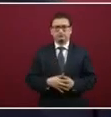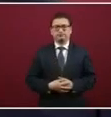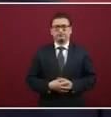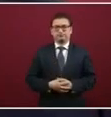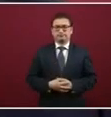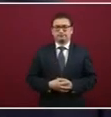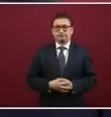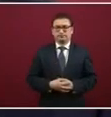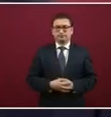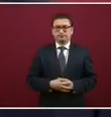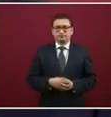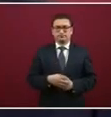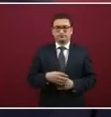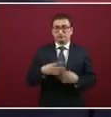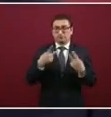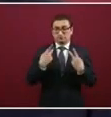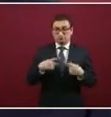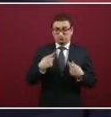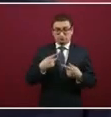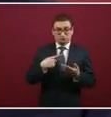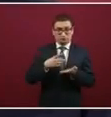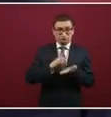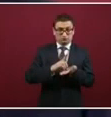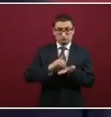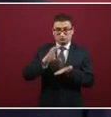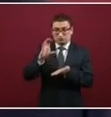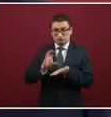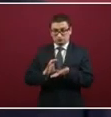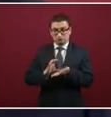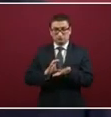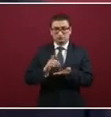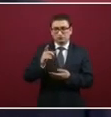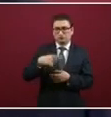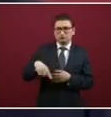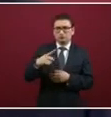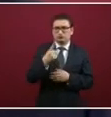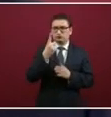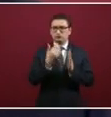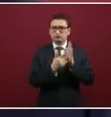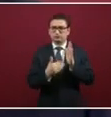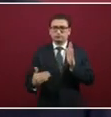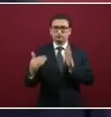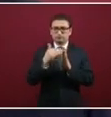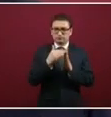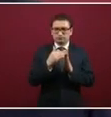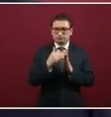Pero discapacitados, que tenemos una meta de 1,000,000,